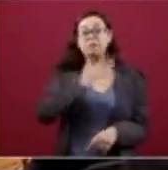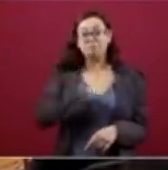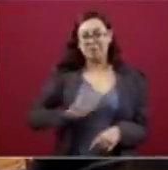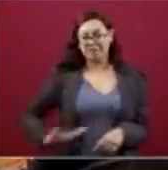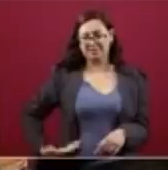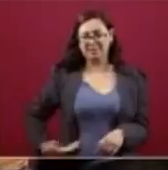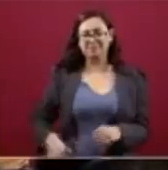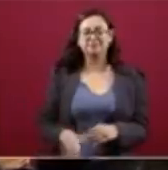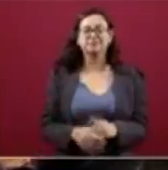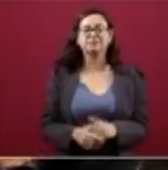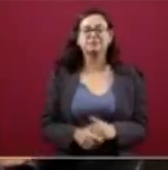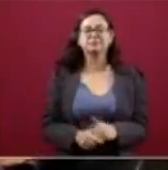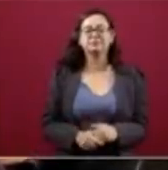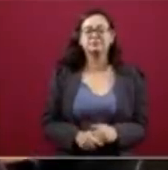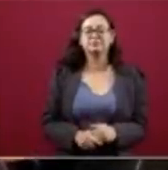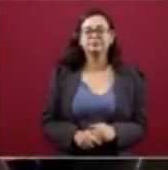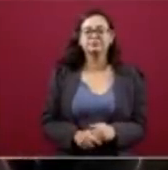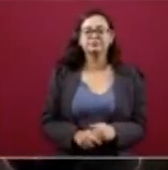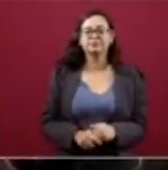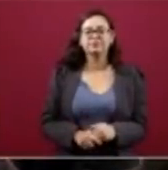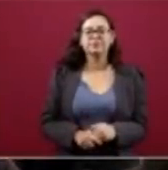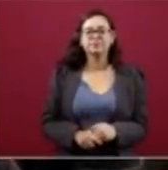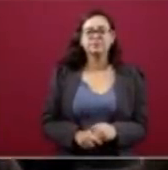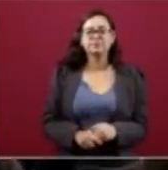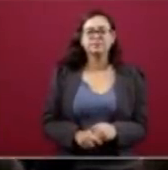mucho de que